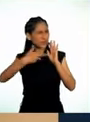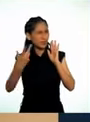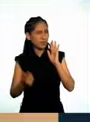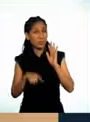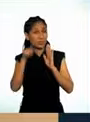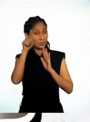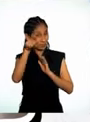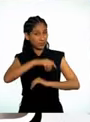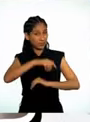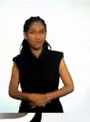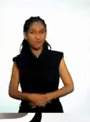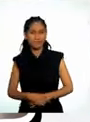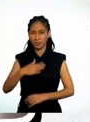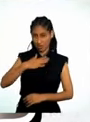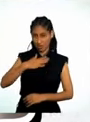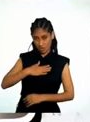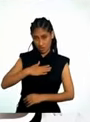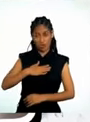hurtado